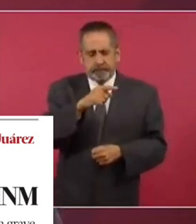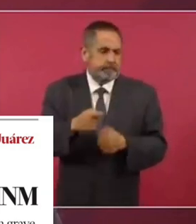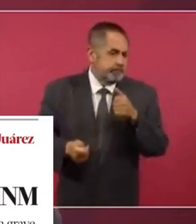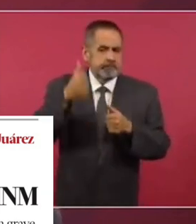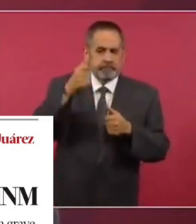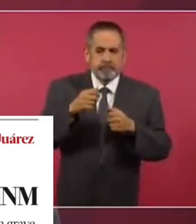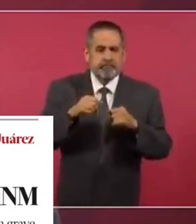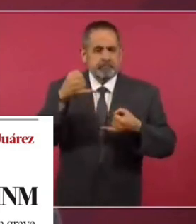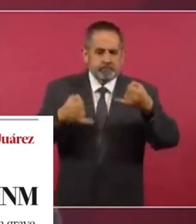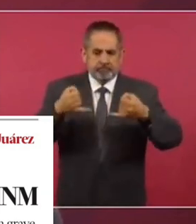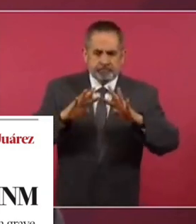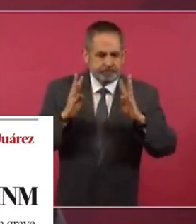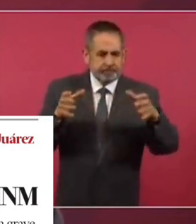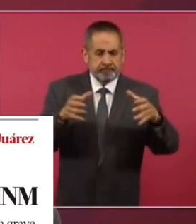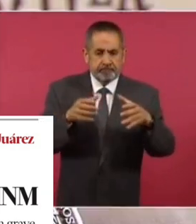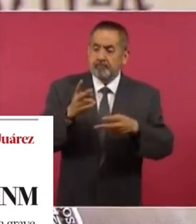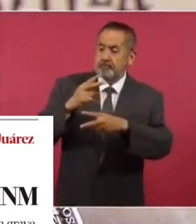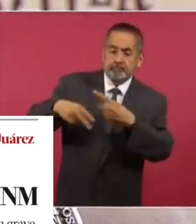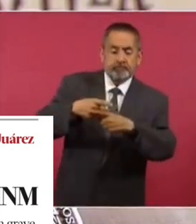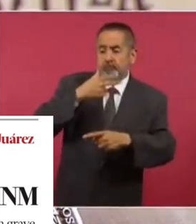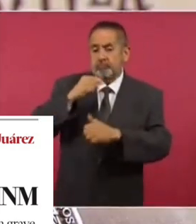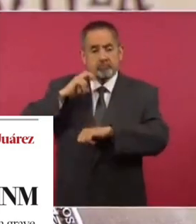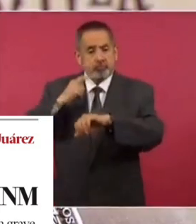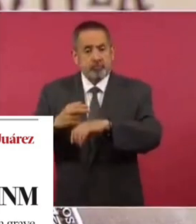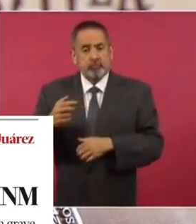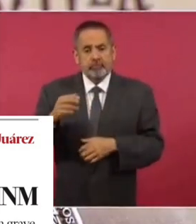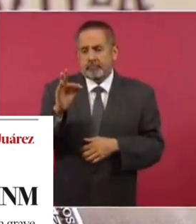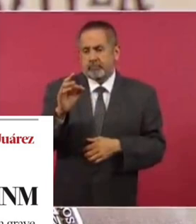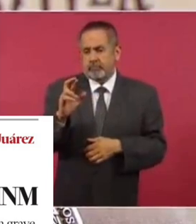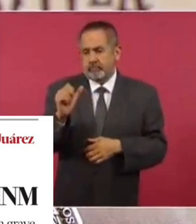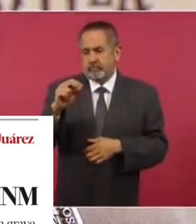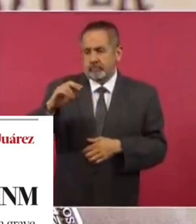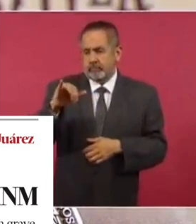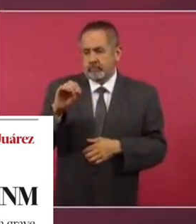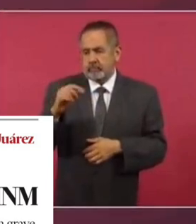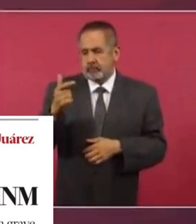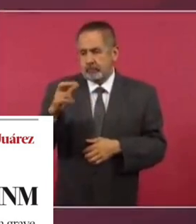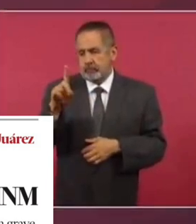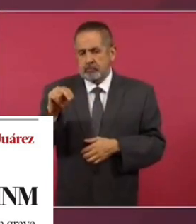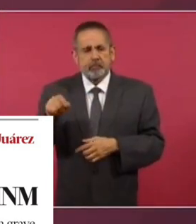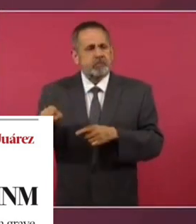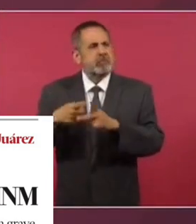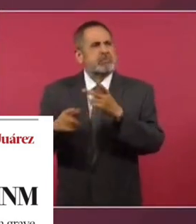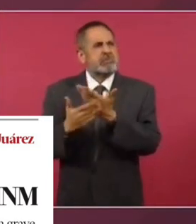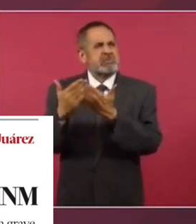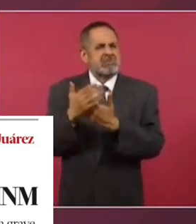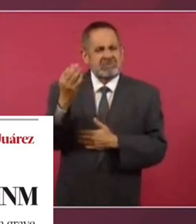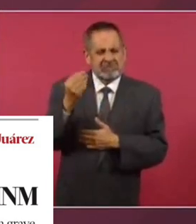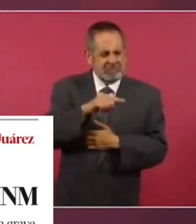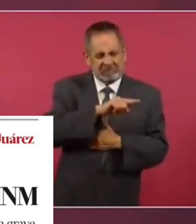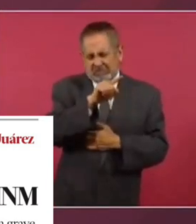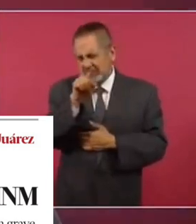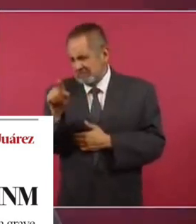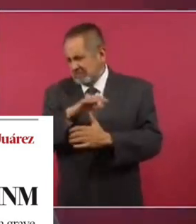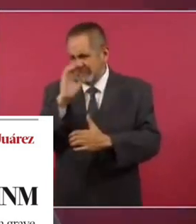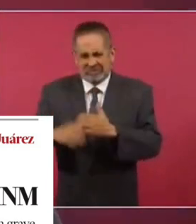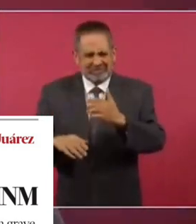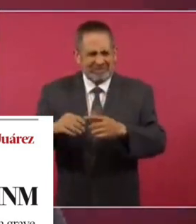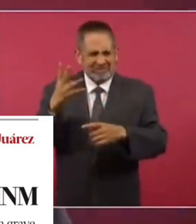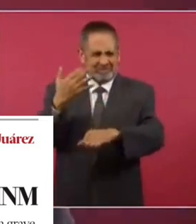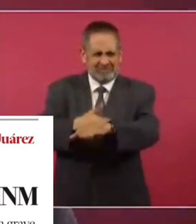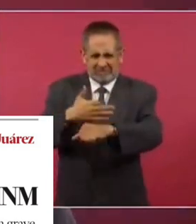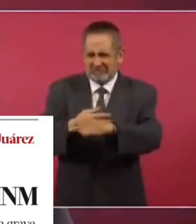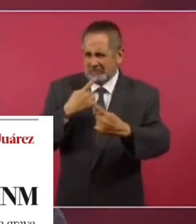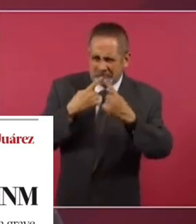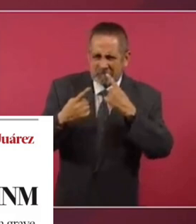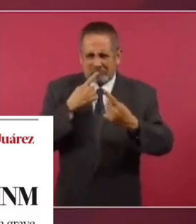a la cual fue citado el comisionado Francisco Garduño. Entiendo que fue una audiencia que inició a las 9 de la mañana, terminó alrededor de las